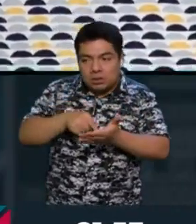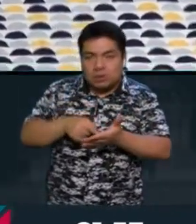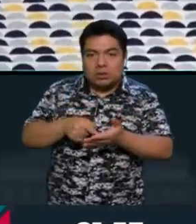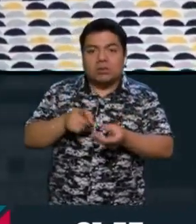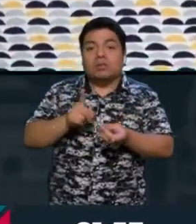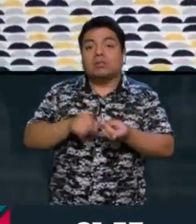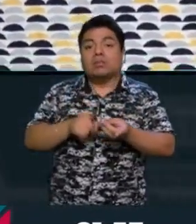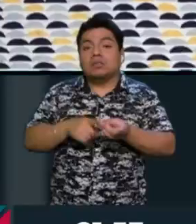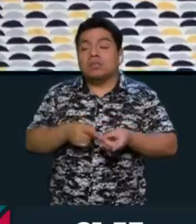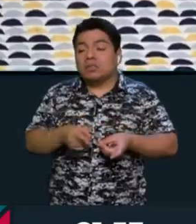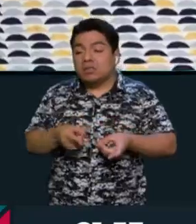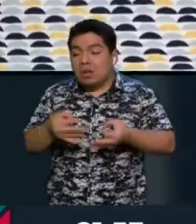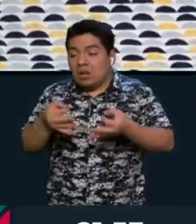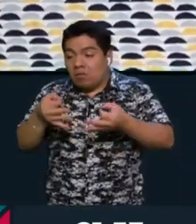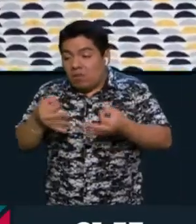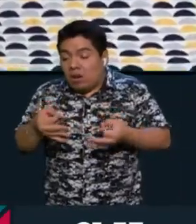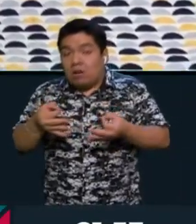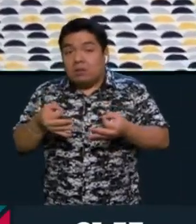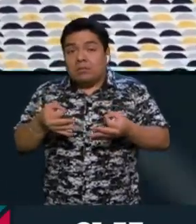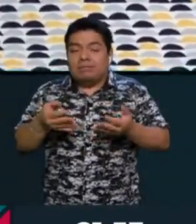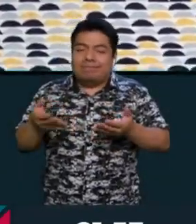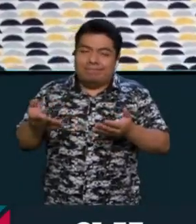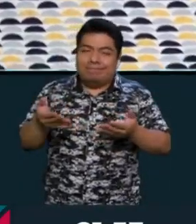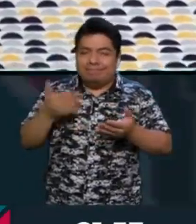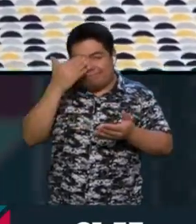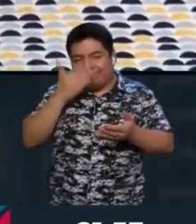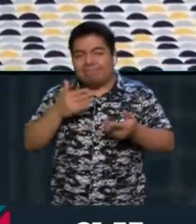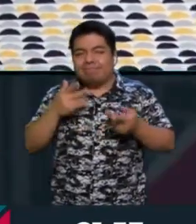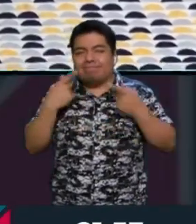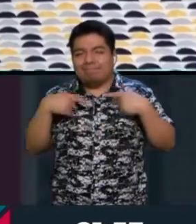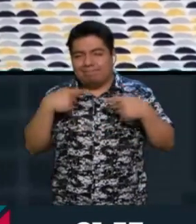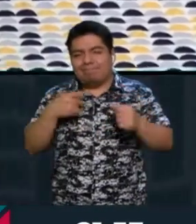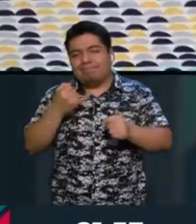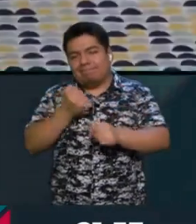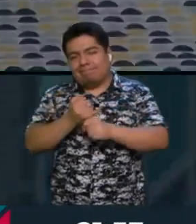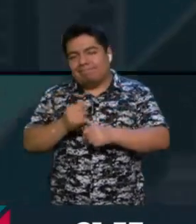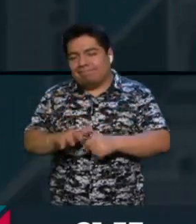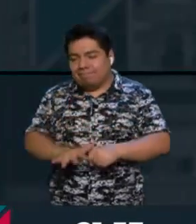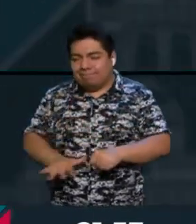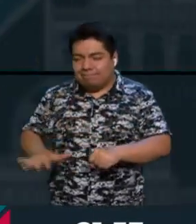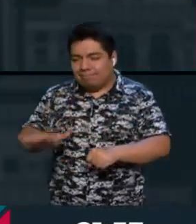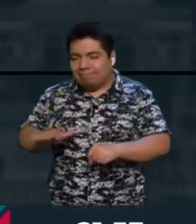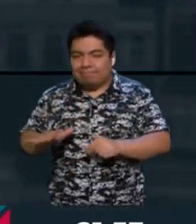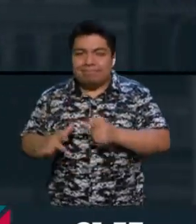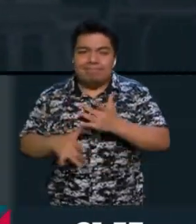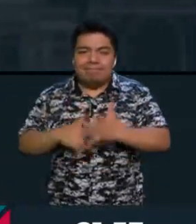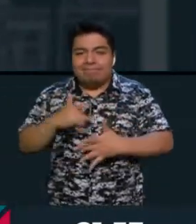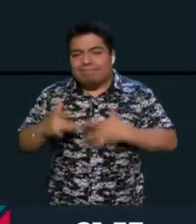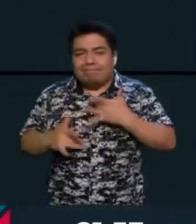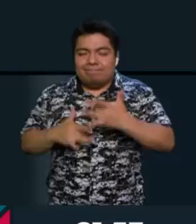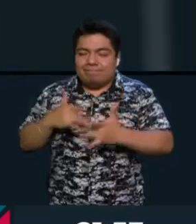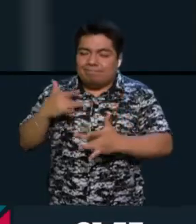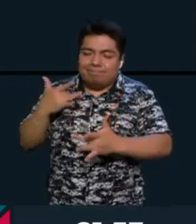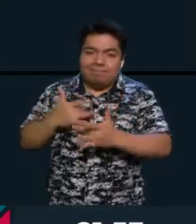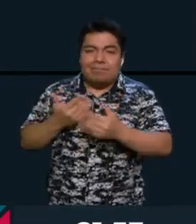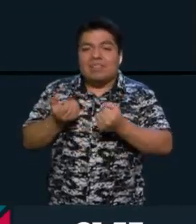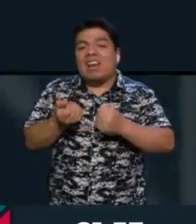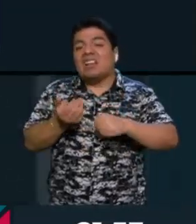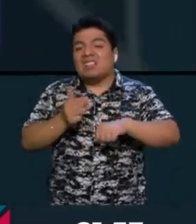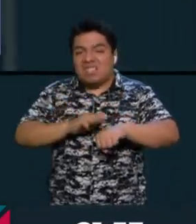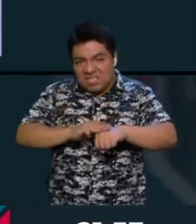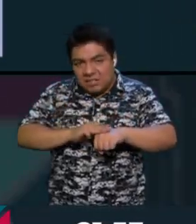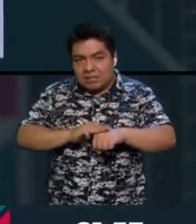Pues son estos personajes que de alguna manera son víctimas de ese sistema, entre comillas, perfecto.